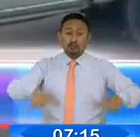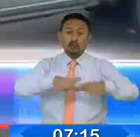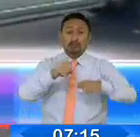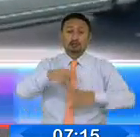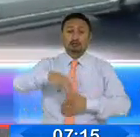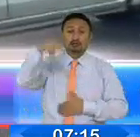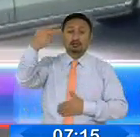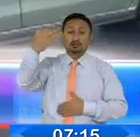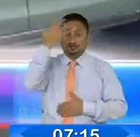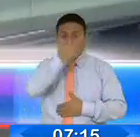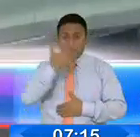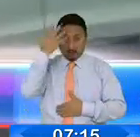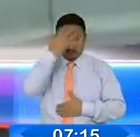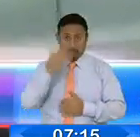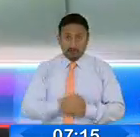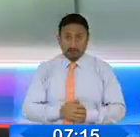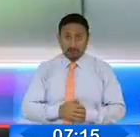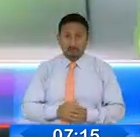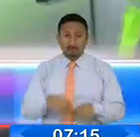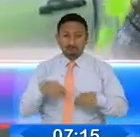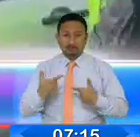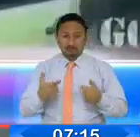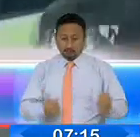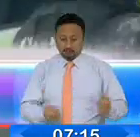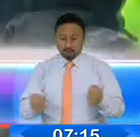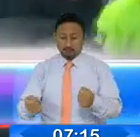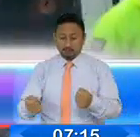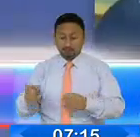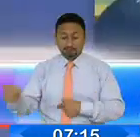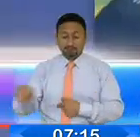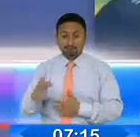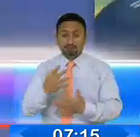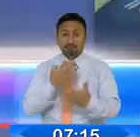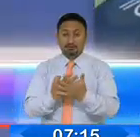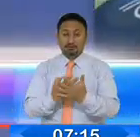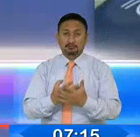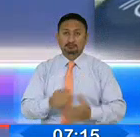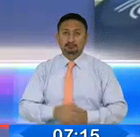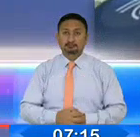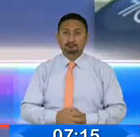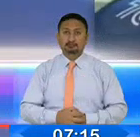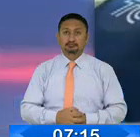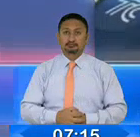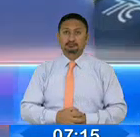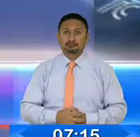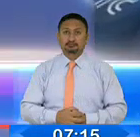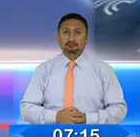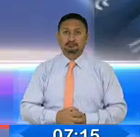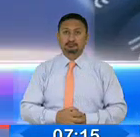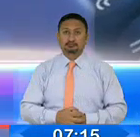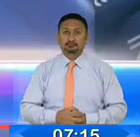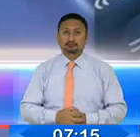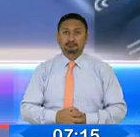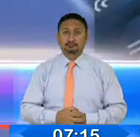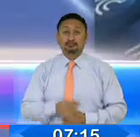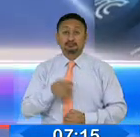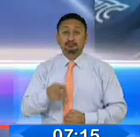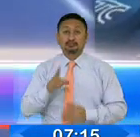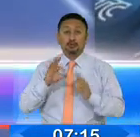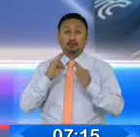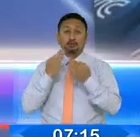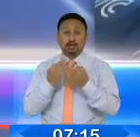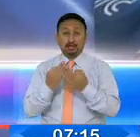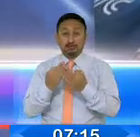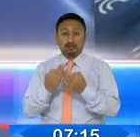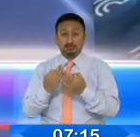norte de Esmeraldas, donde hicieron efectiva la orden de detención. Estaba presuntamente donde unos familiares que